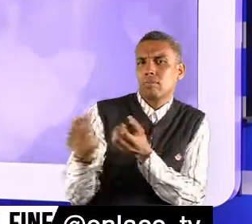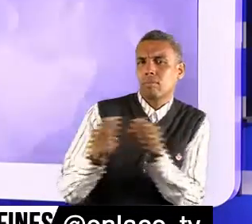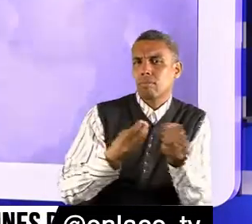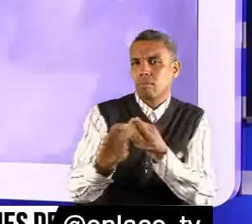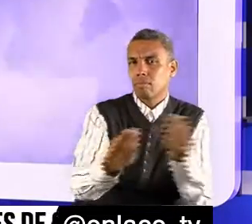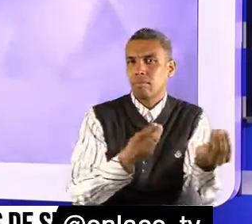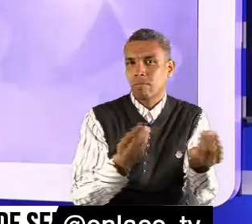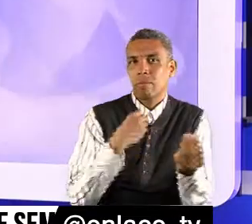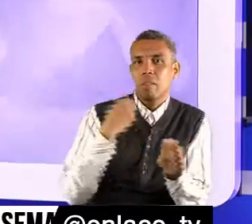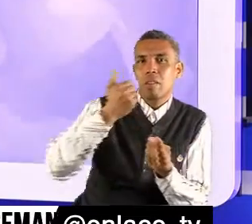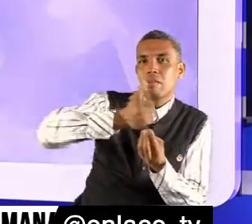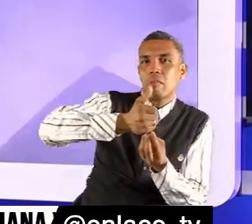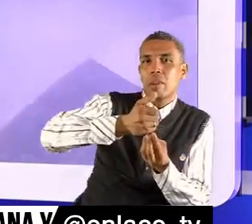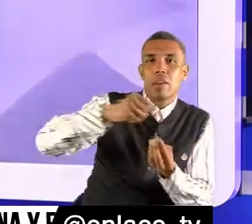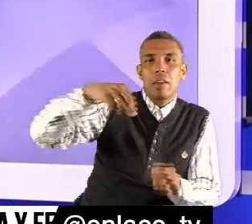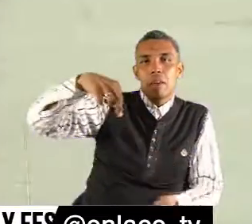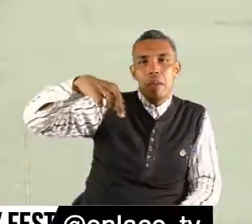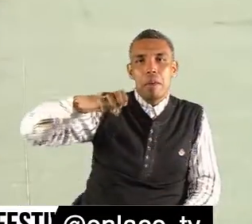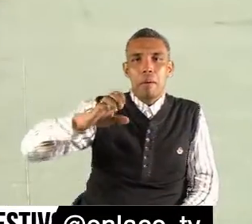trata de Pedro López.